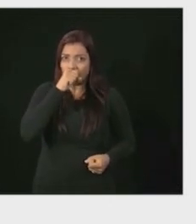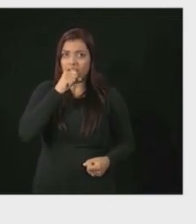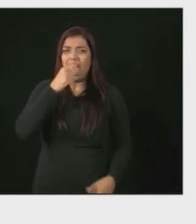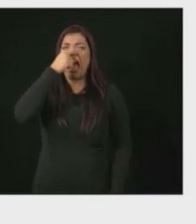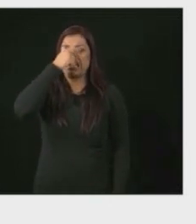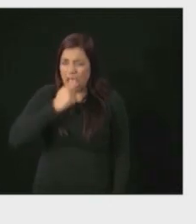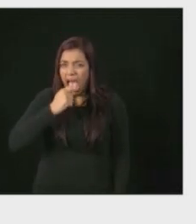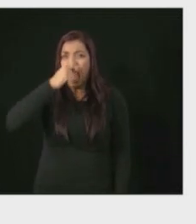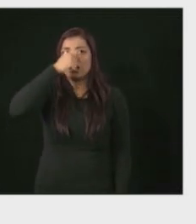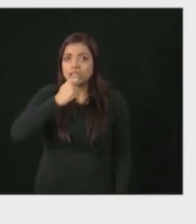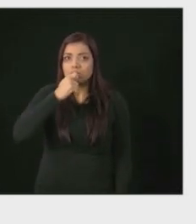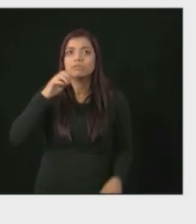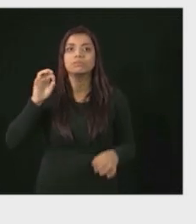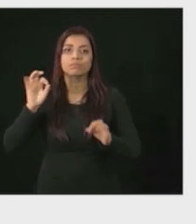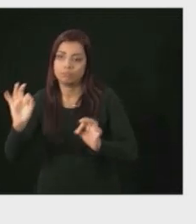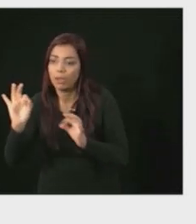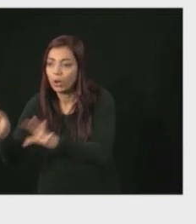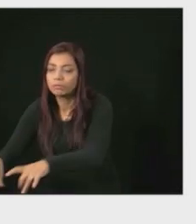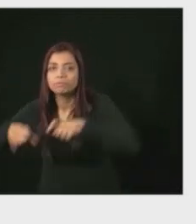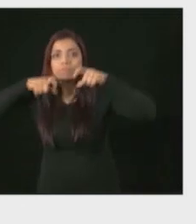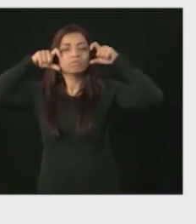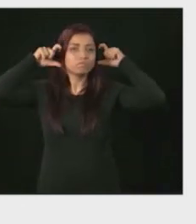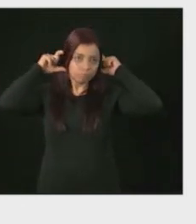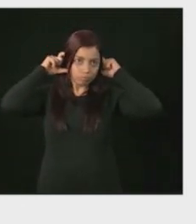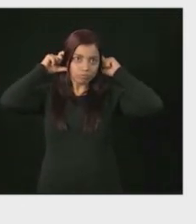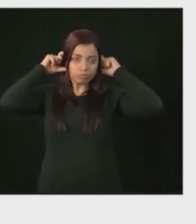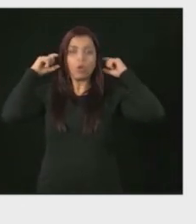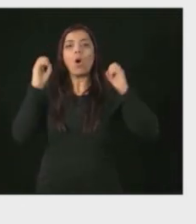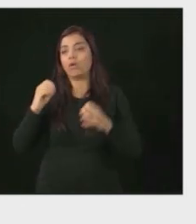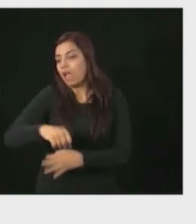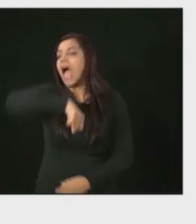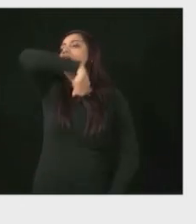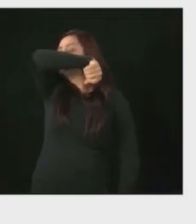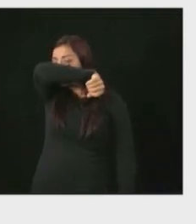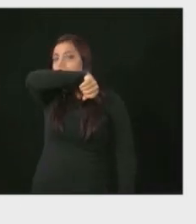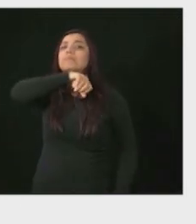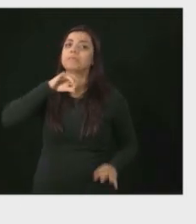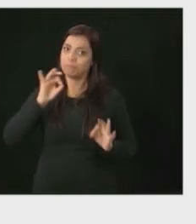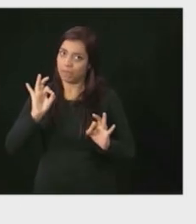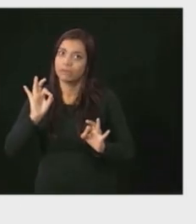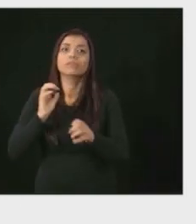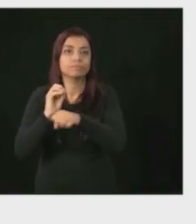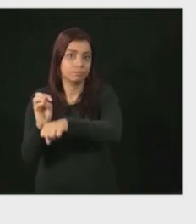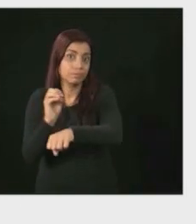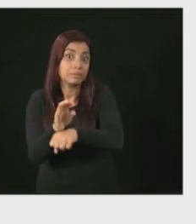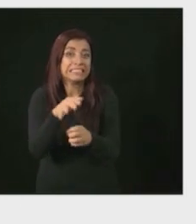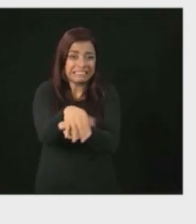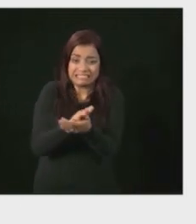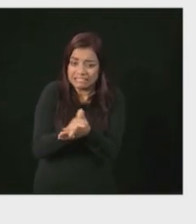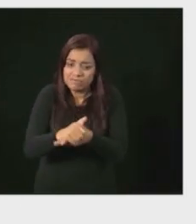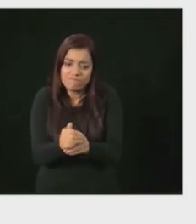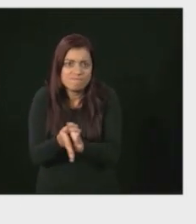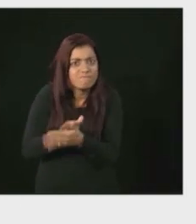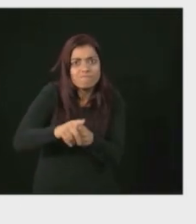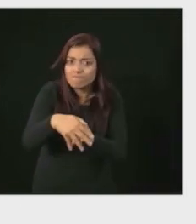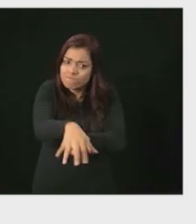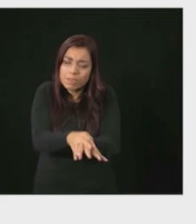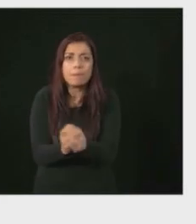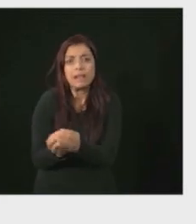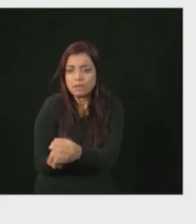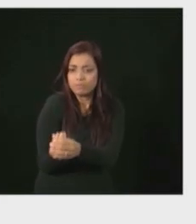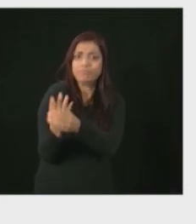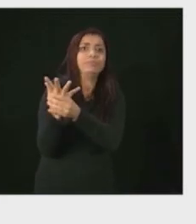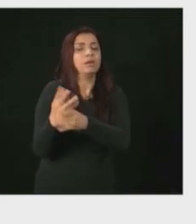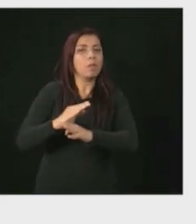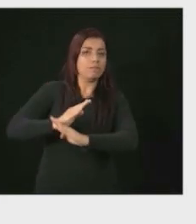usar cubrebocas, pañuelo o flexionar el codo. También lavarse las manos frecuentemente evita la incubación de cualquier